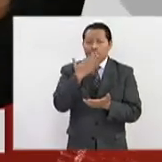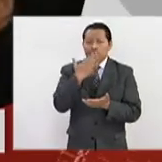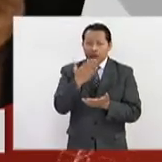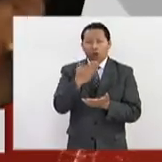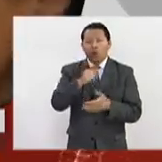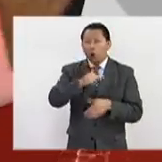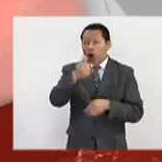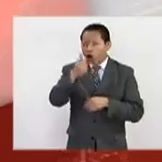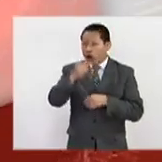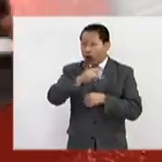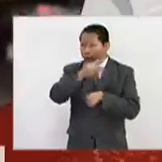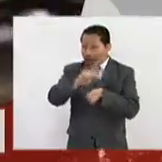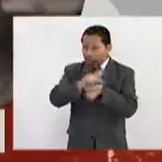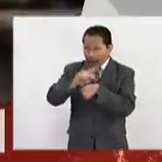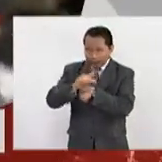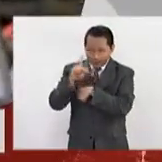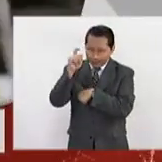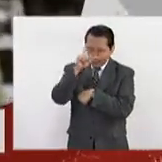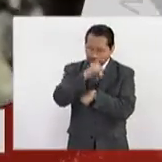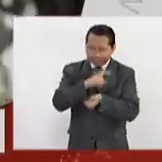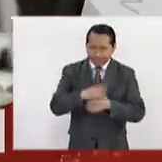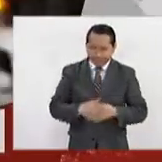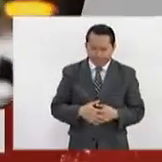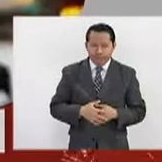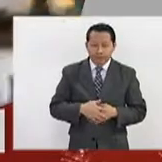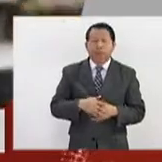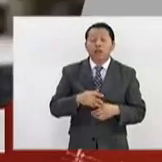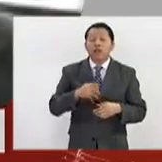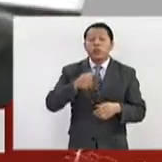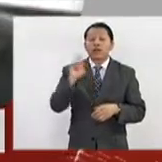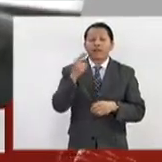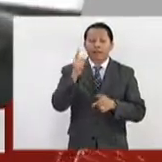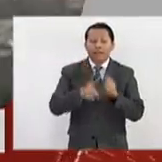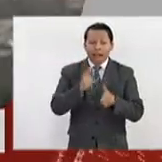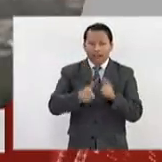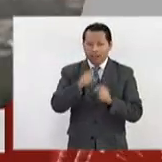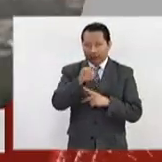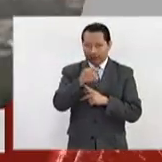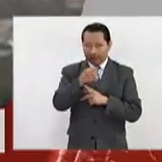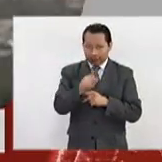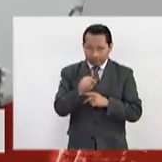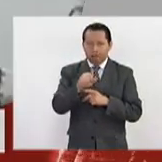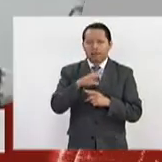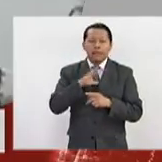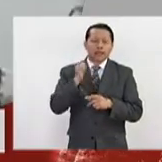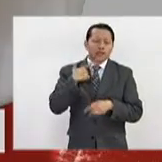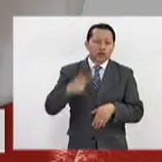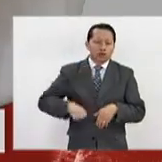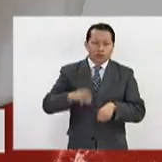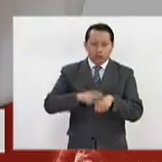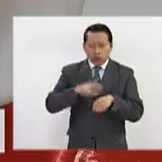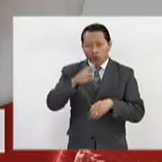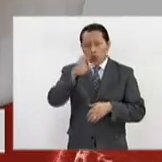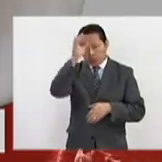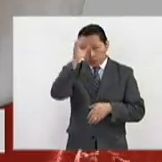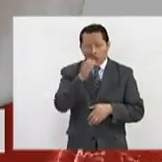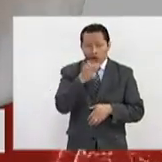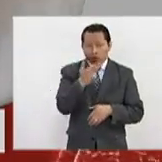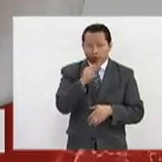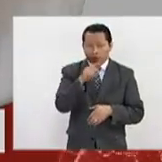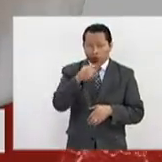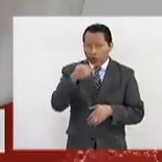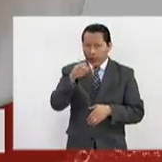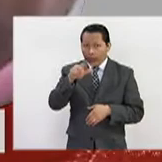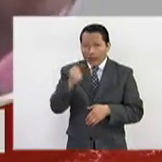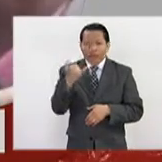por hoy en el mundo. De acuerdo con la Universidad de Texas, los Zetas corrompieron a los exgobernadores de Coahuila, Humberto Moreira, y